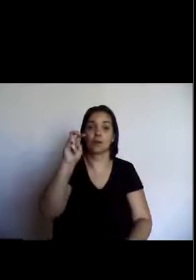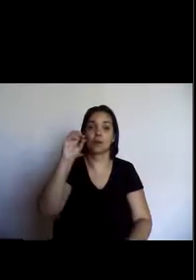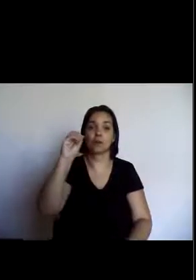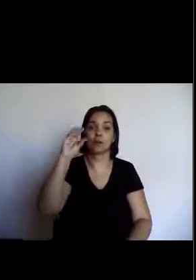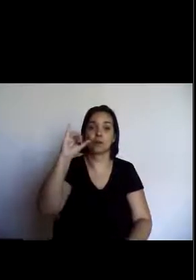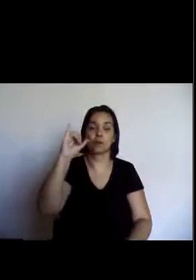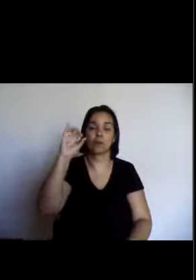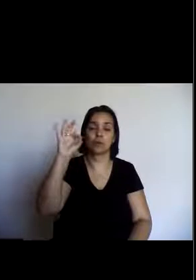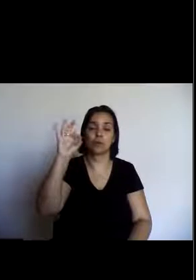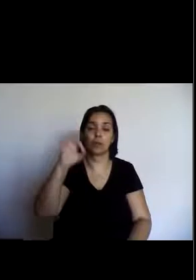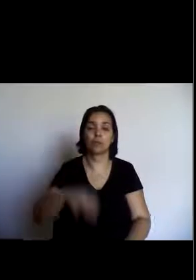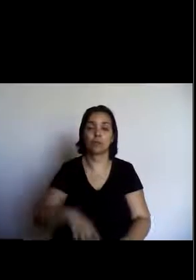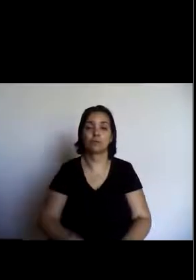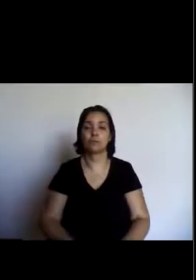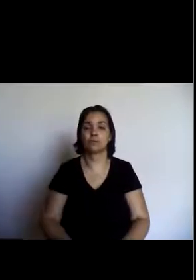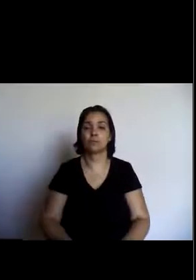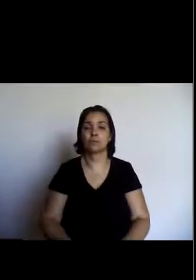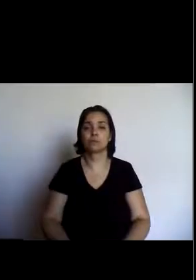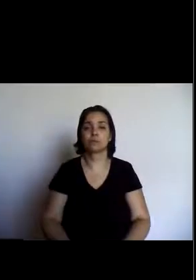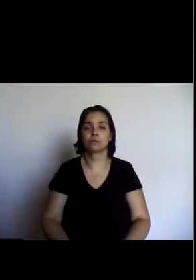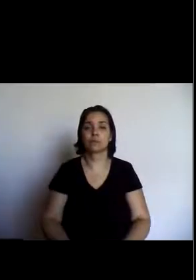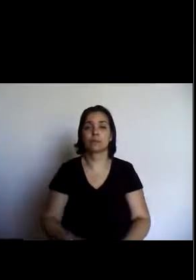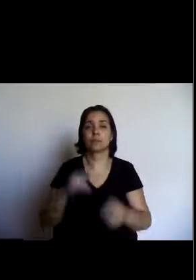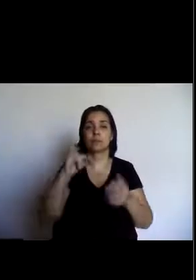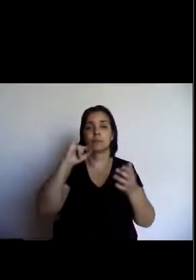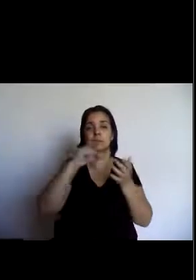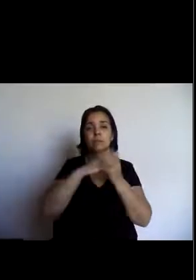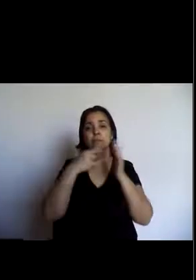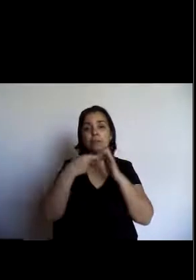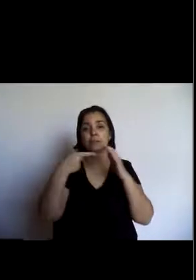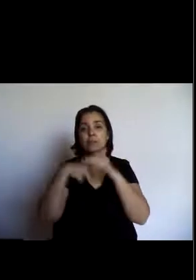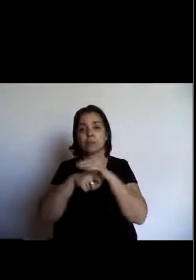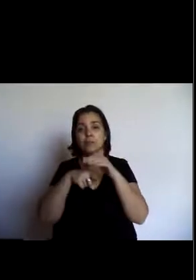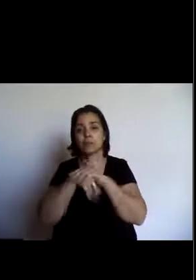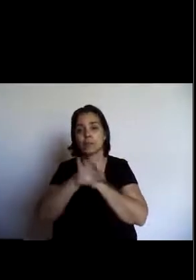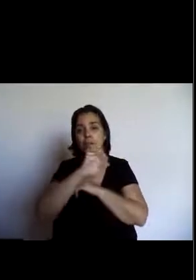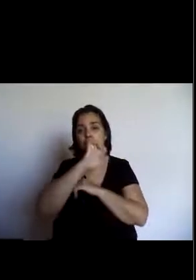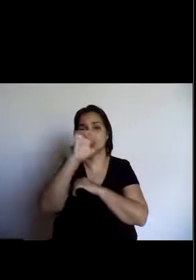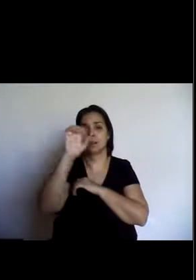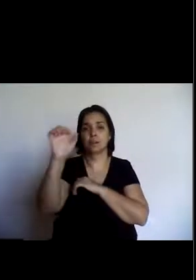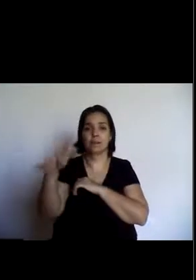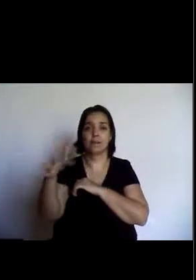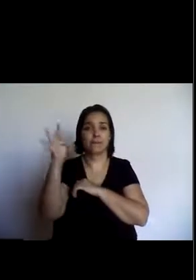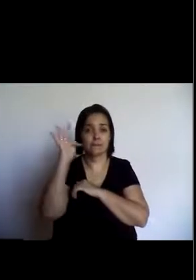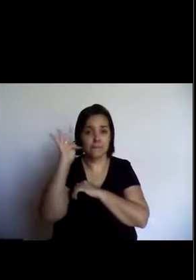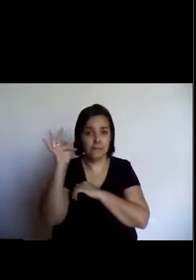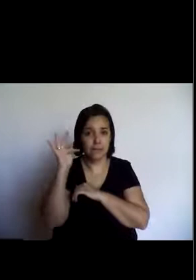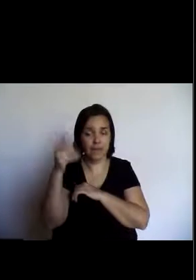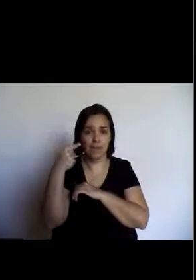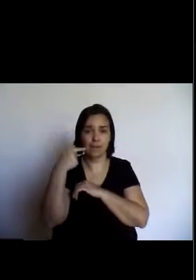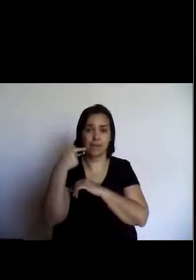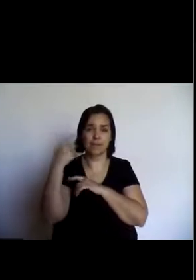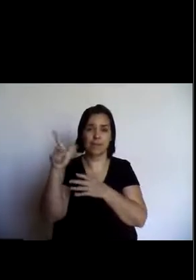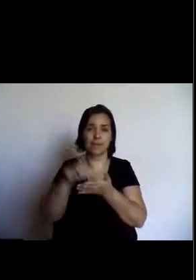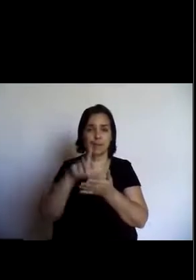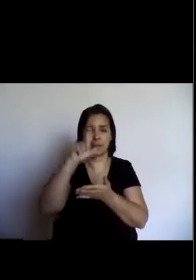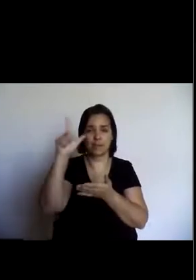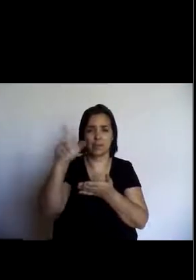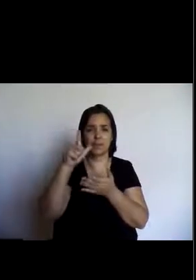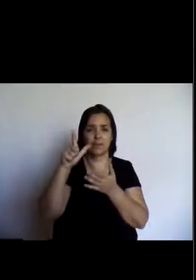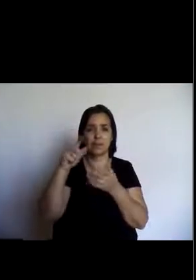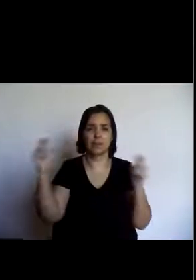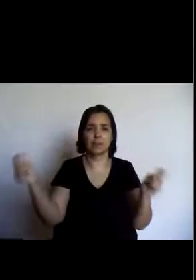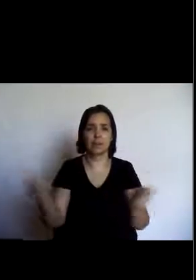Serván, que es técnica de gestión de proyectos europeos en FEMPEX, es licenciada en Publicidad y Relaciones